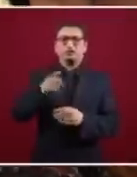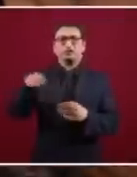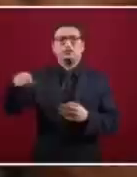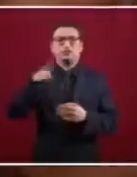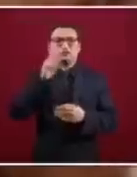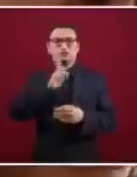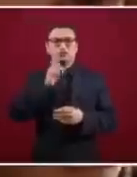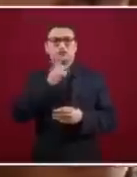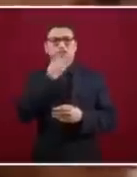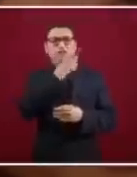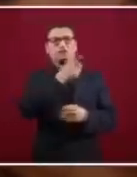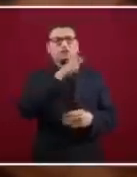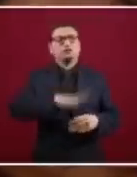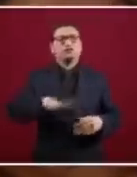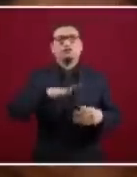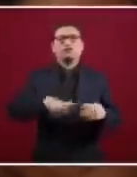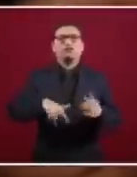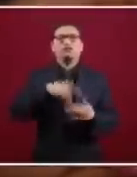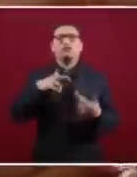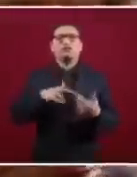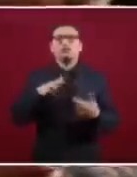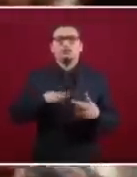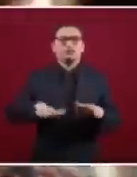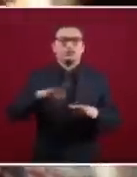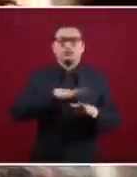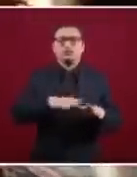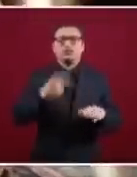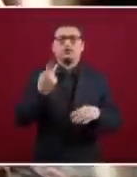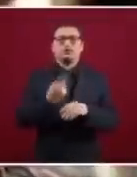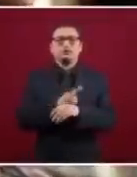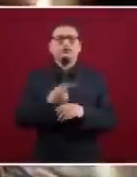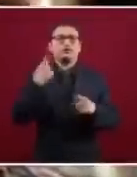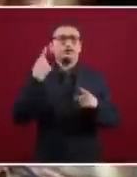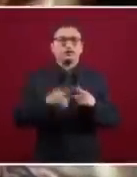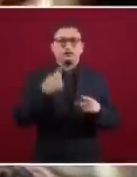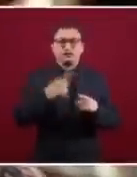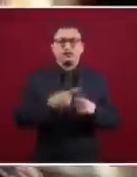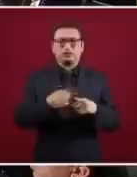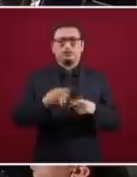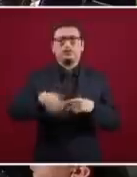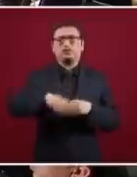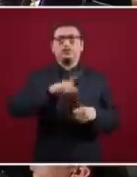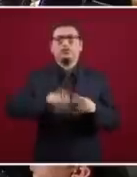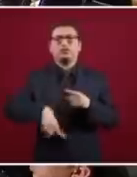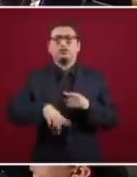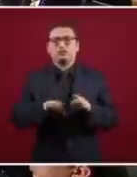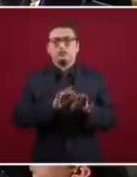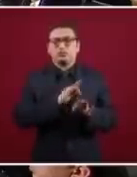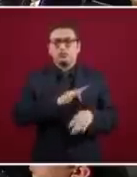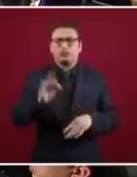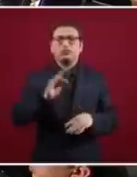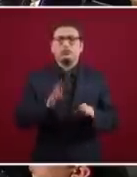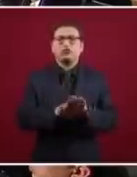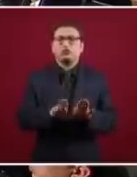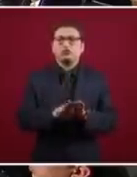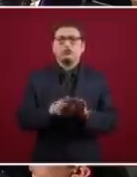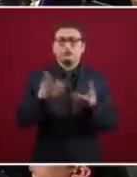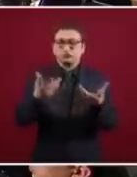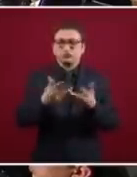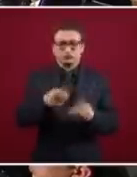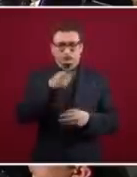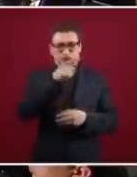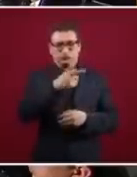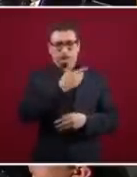la región quienes son la causa y como se puede ver que está revertir y para usted señor presidente pues es un reto